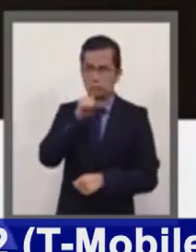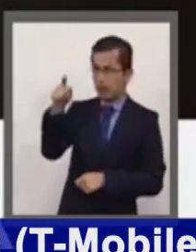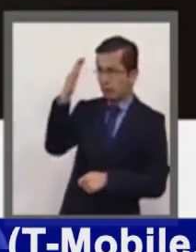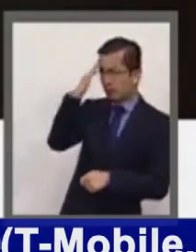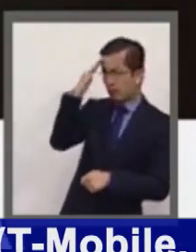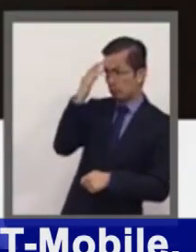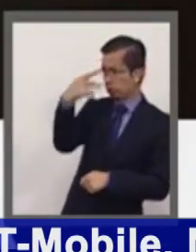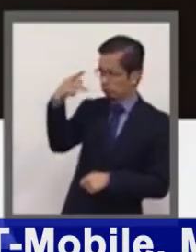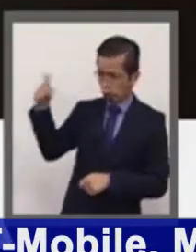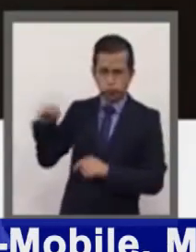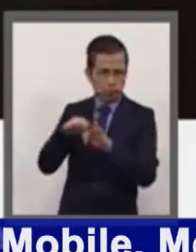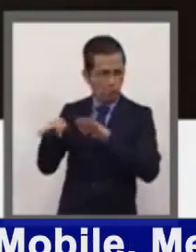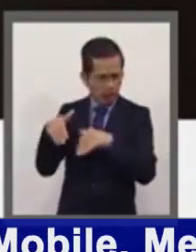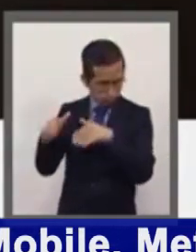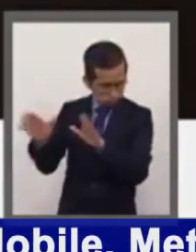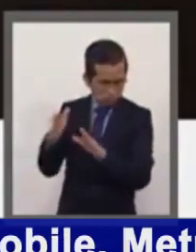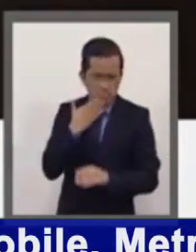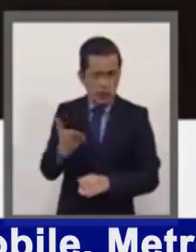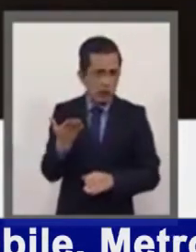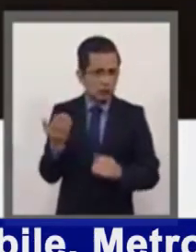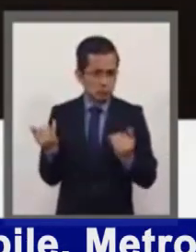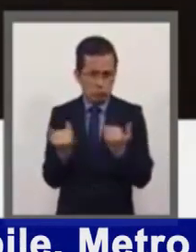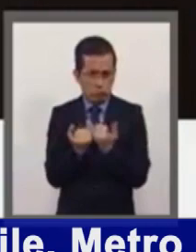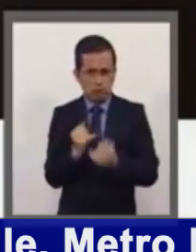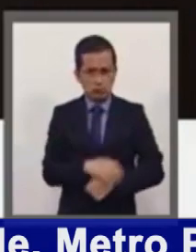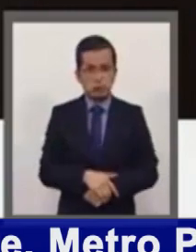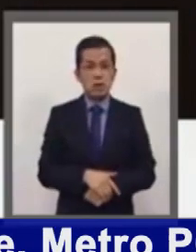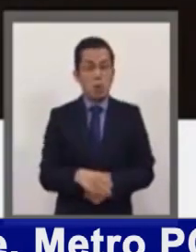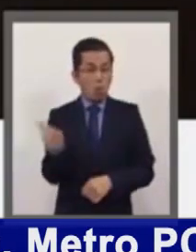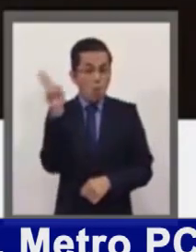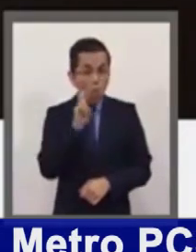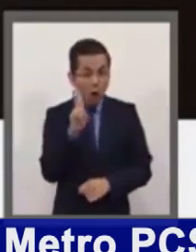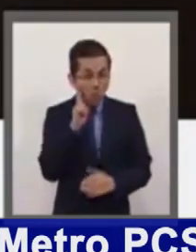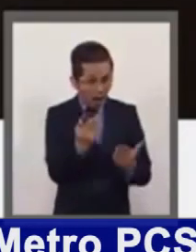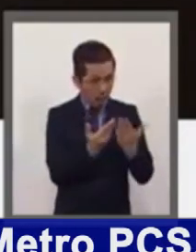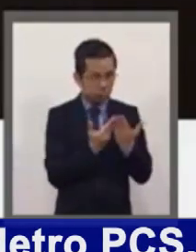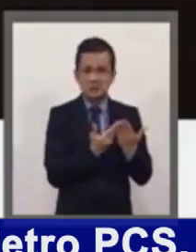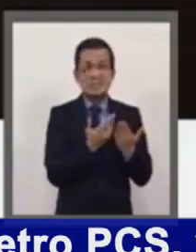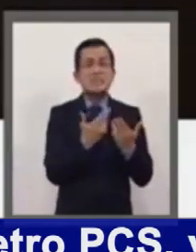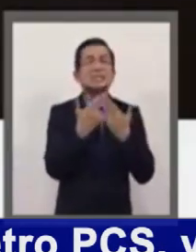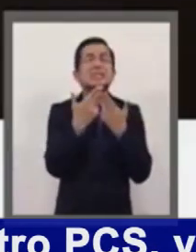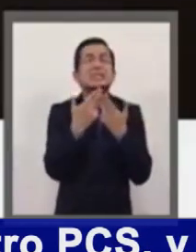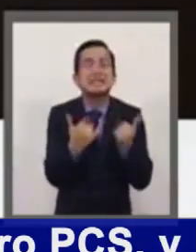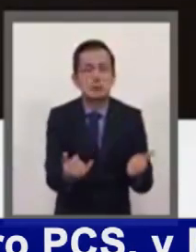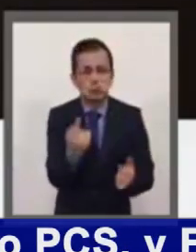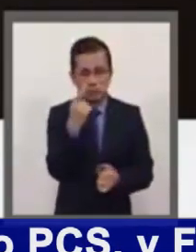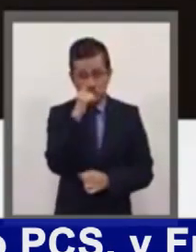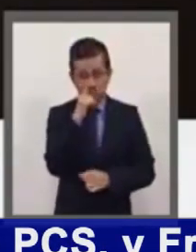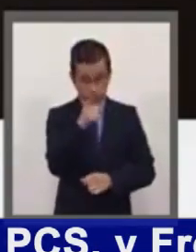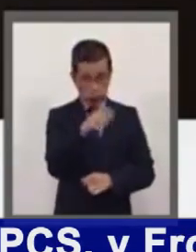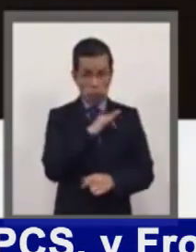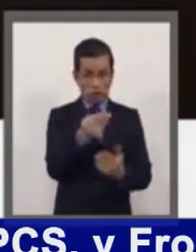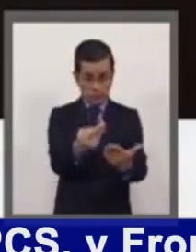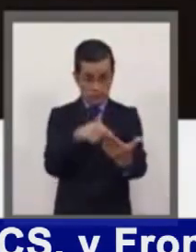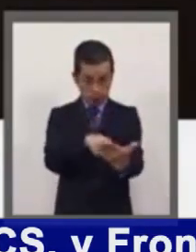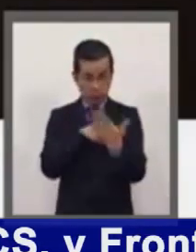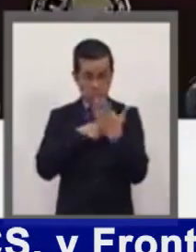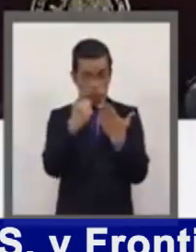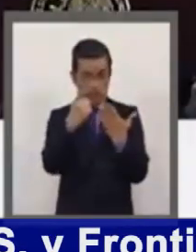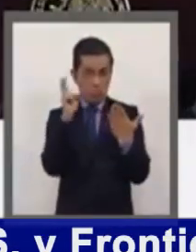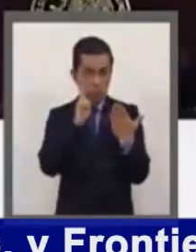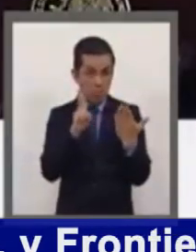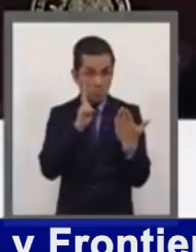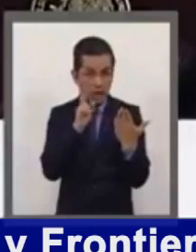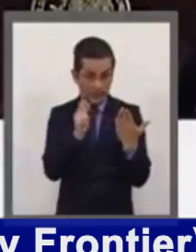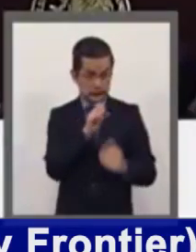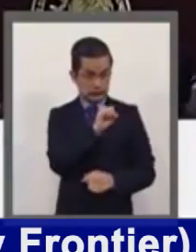autoridades competentes. No hay una sola prueba. Usted no me puede presentar aquí una sola prueba de